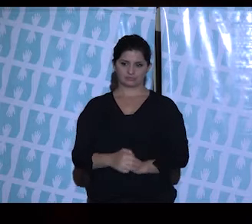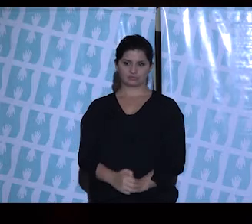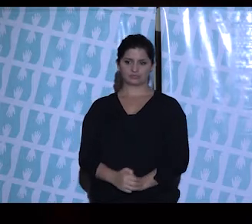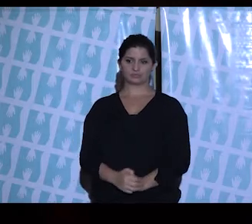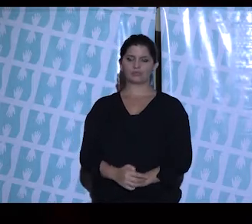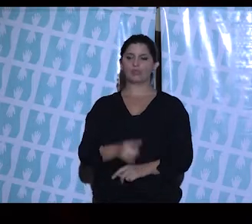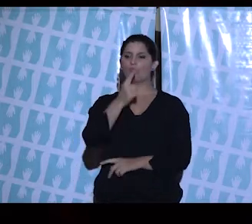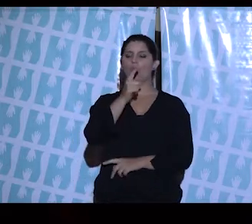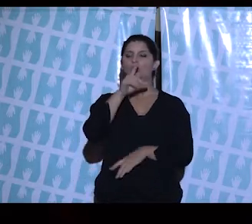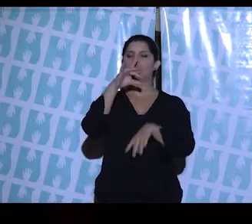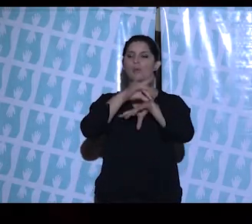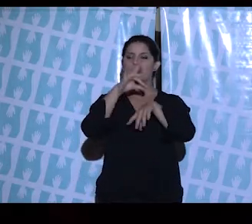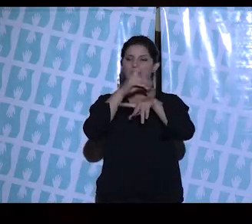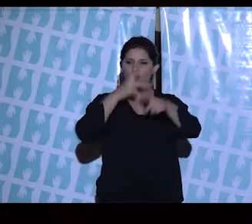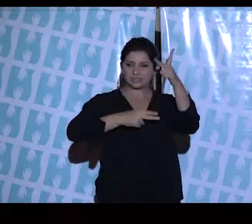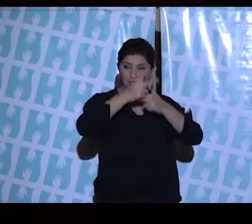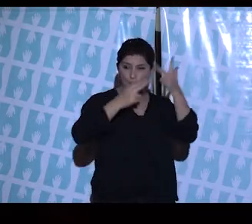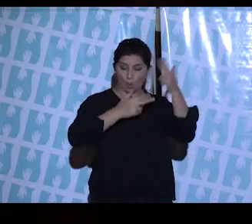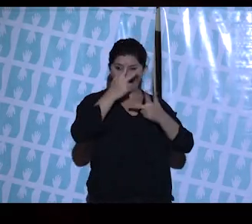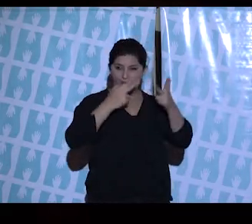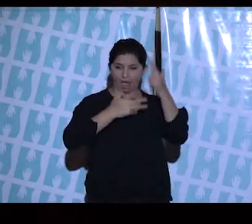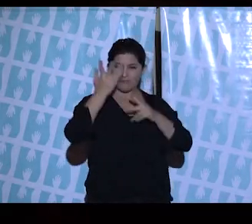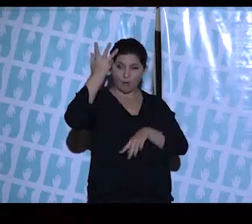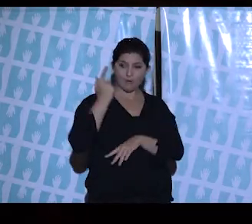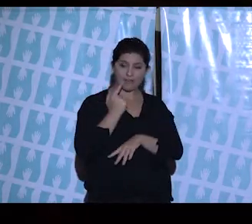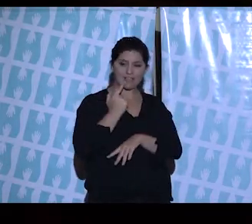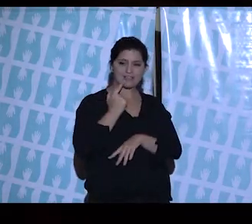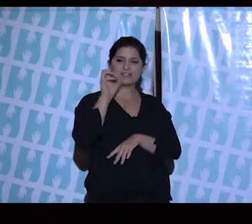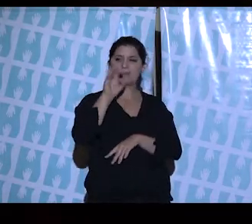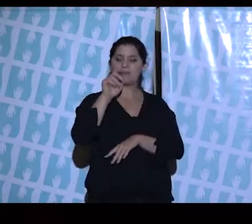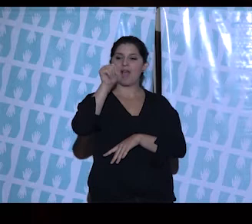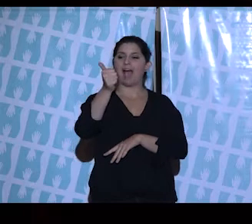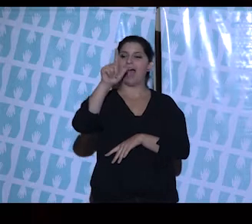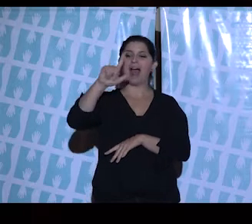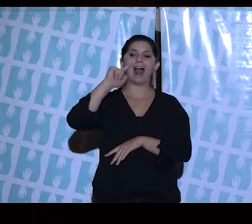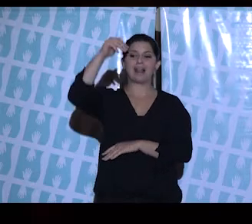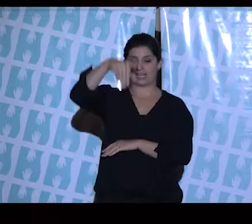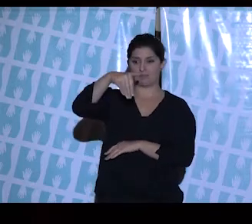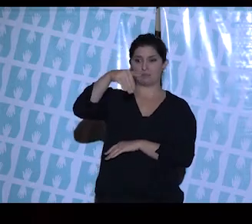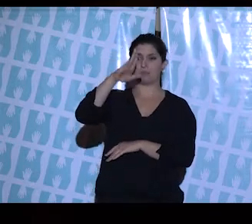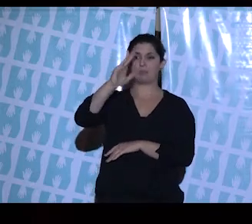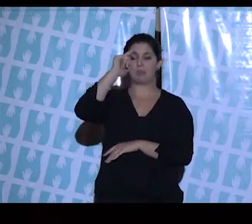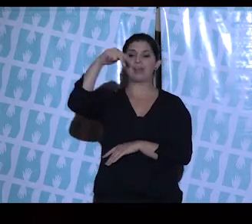un cirujano francés llamado Alim Benavid